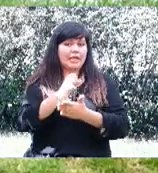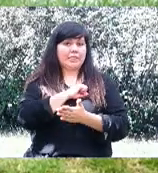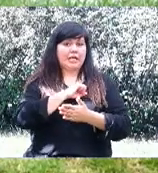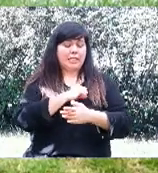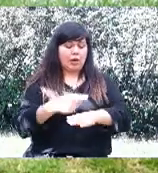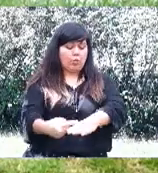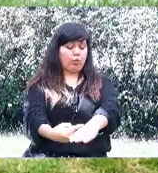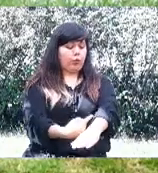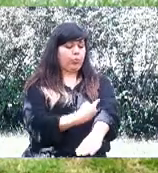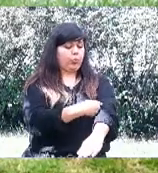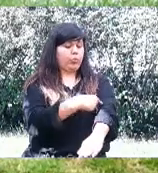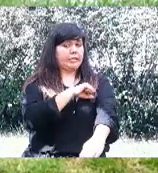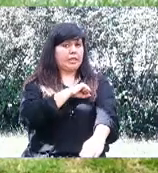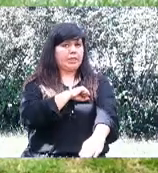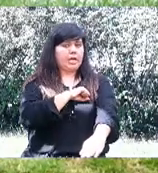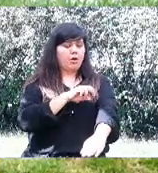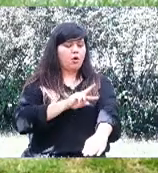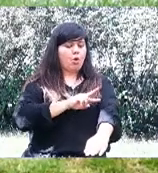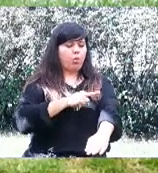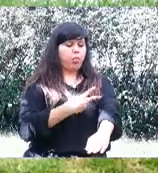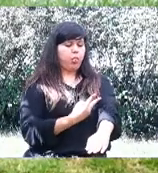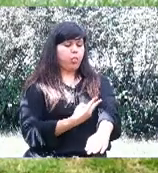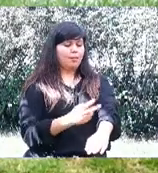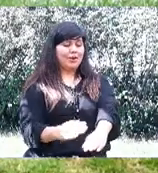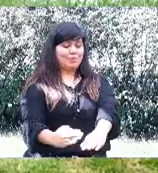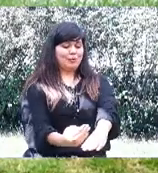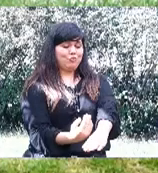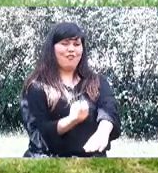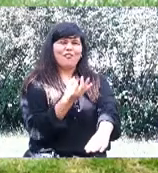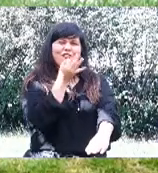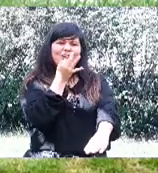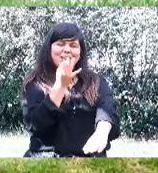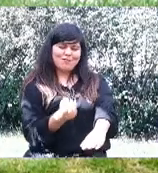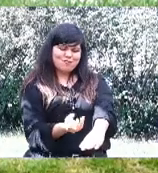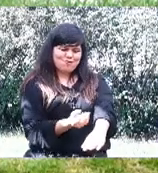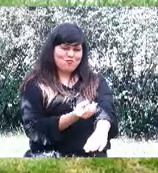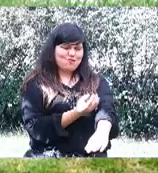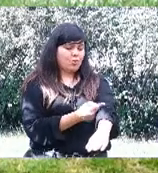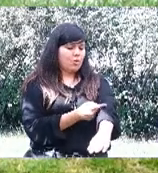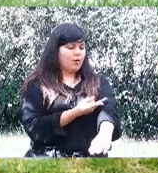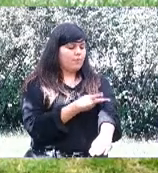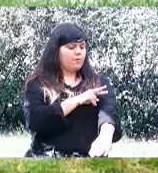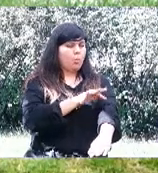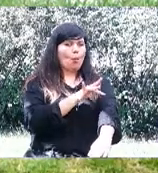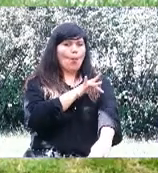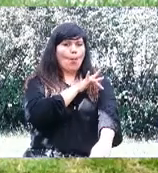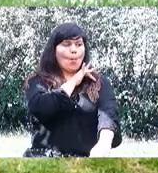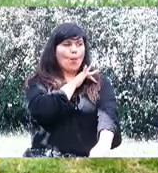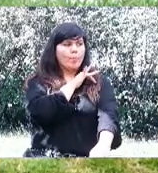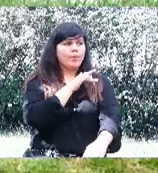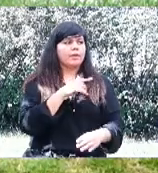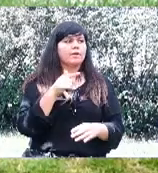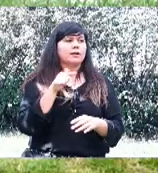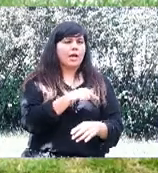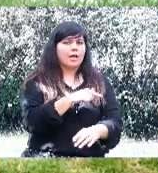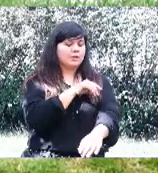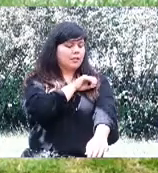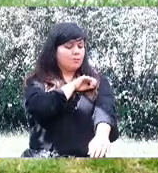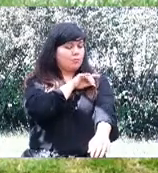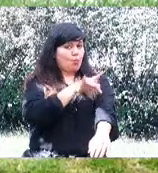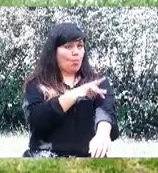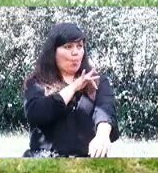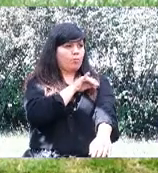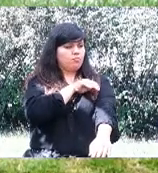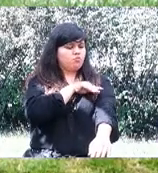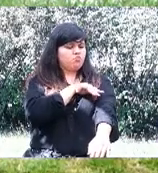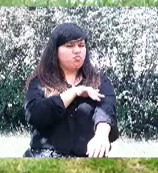ver que Santiago marca una zona de transición entre el desierto y la zona con vegetación ya Y ese desierto viene avanzando hacia el sur y